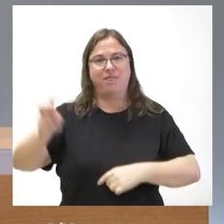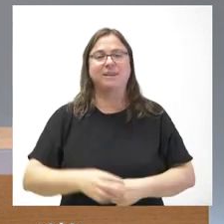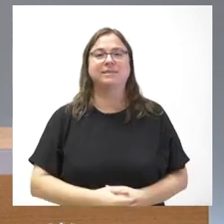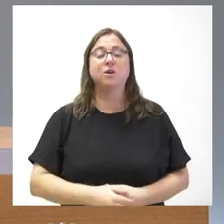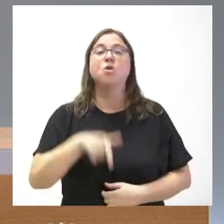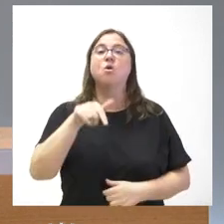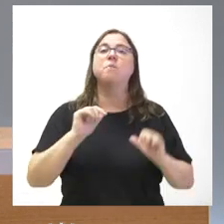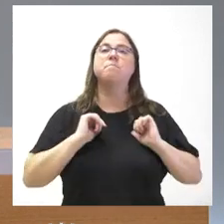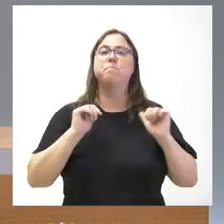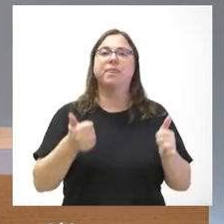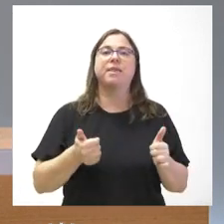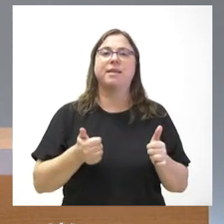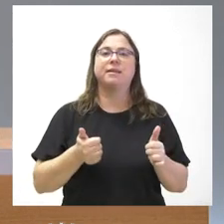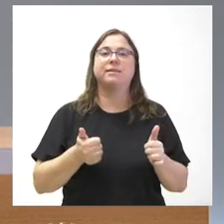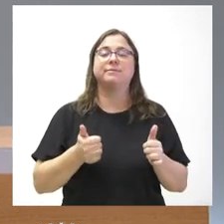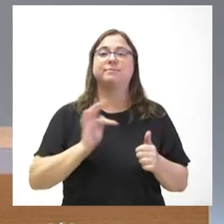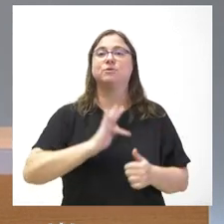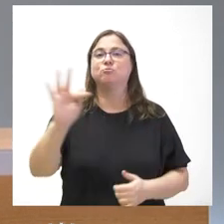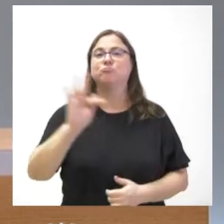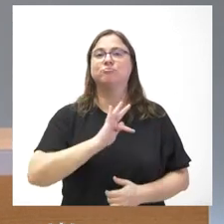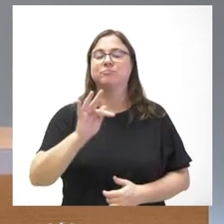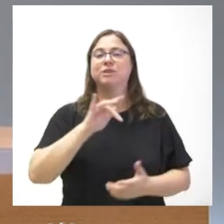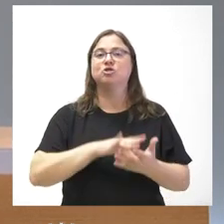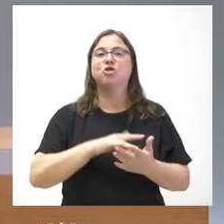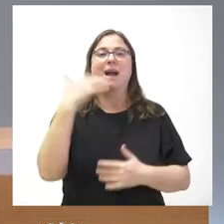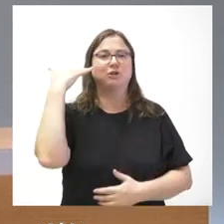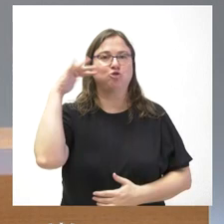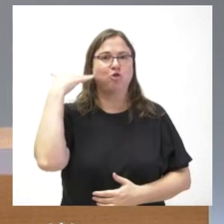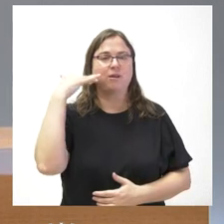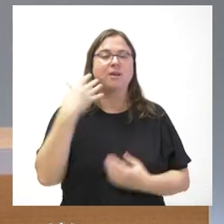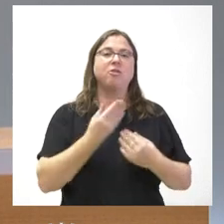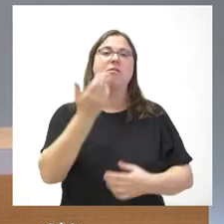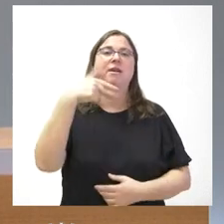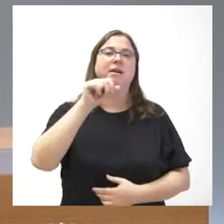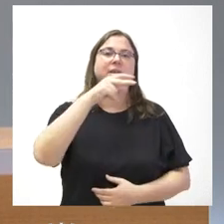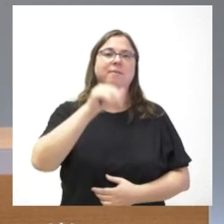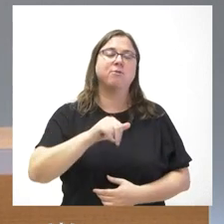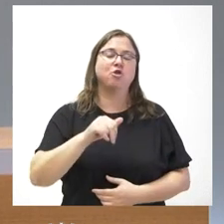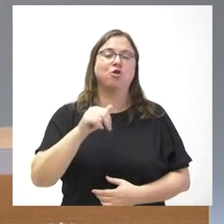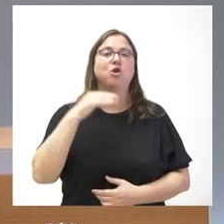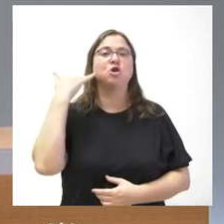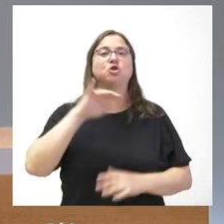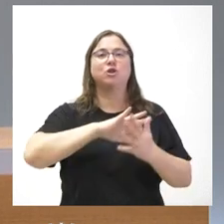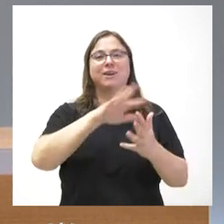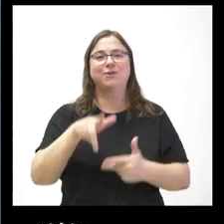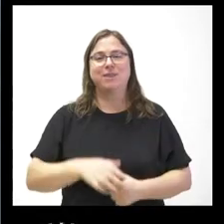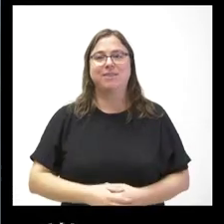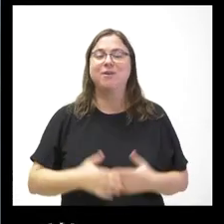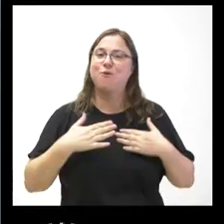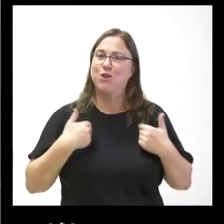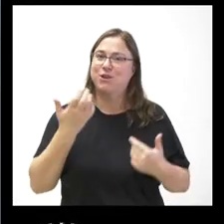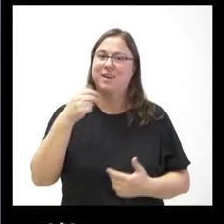Hoy iniciamos ese turno de preguntas en Soria con Encarna Muñoz de Soria noticias adelante